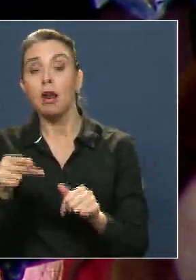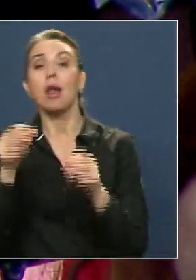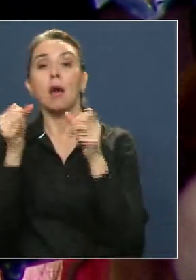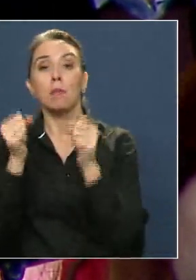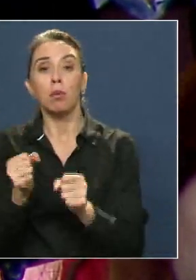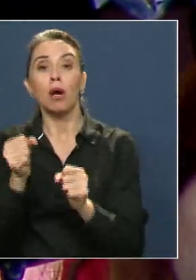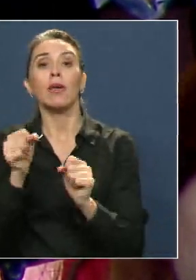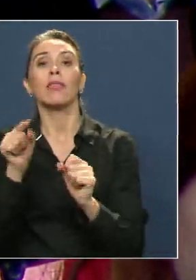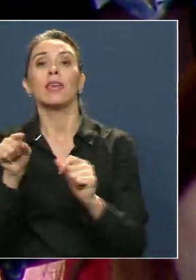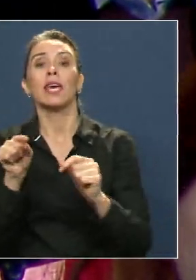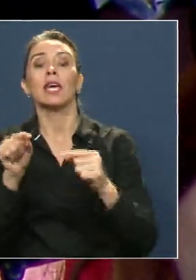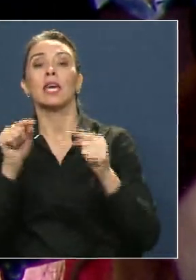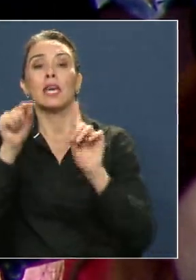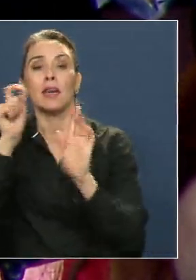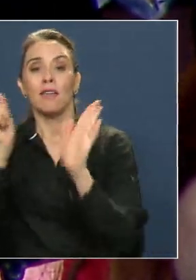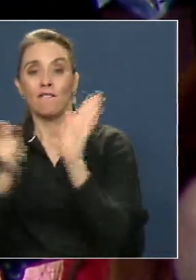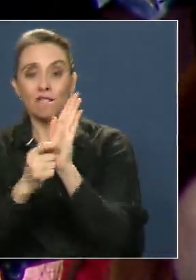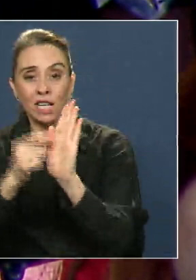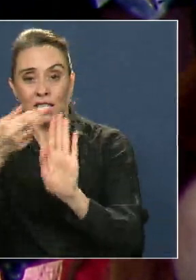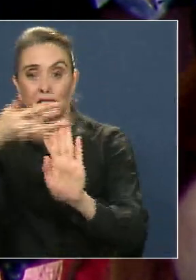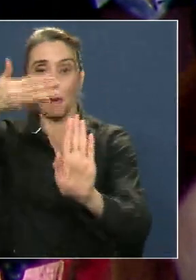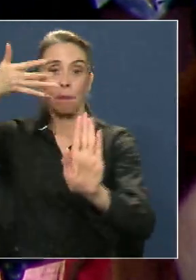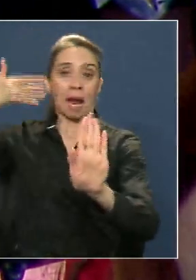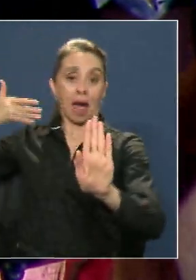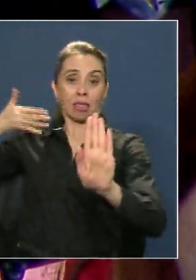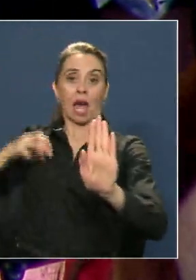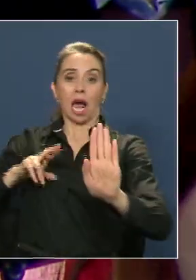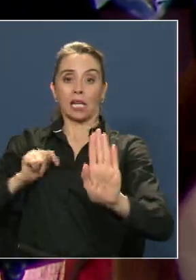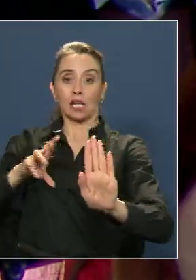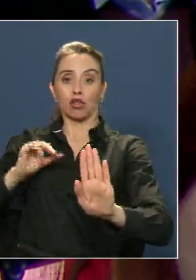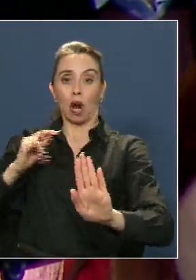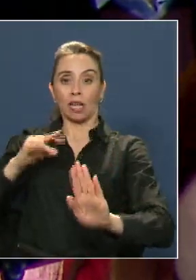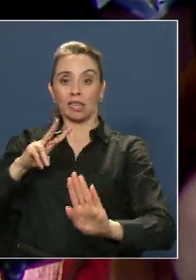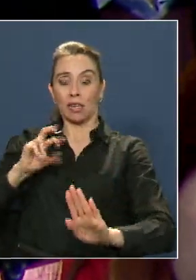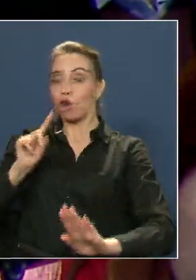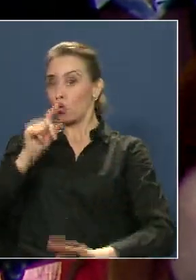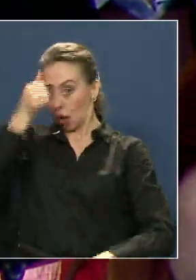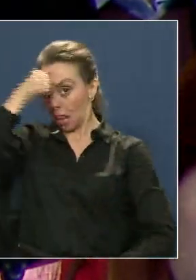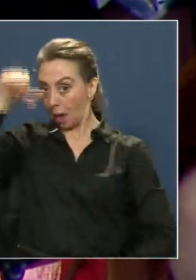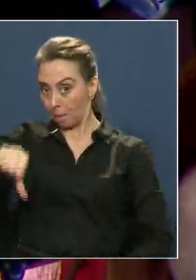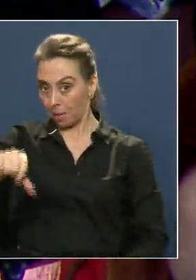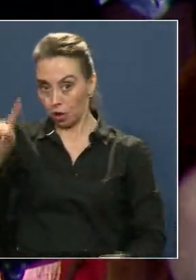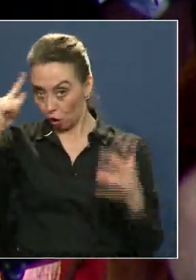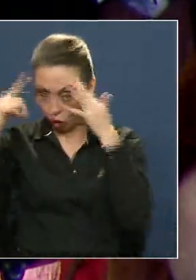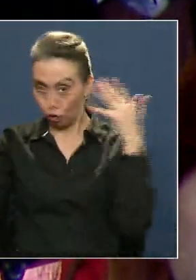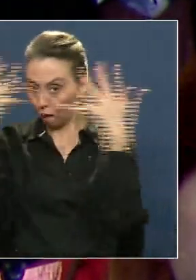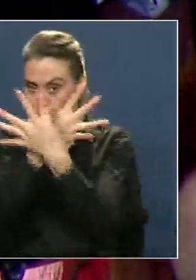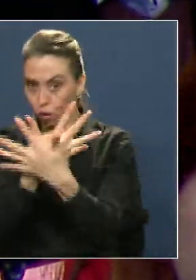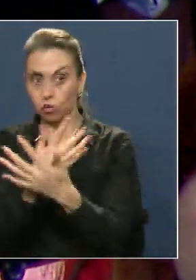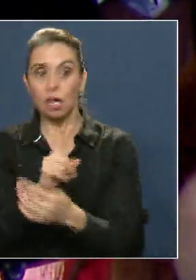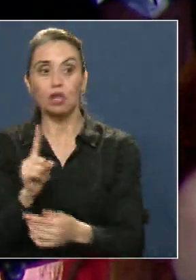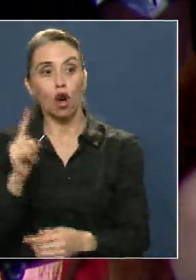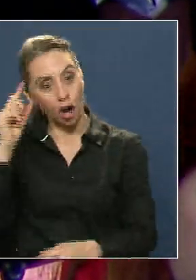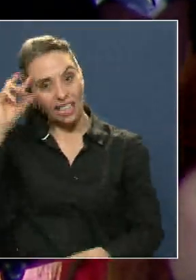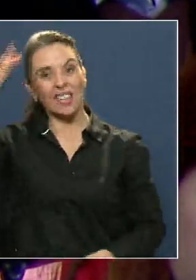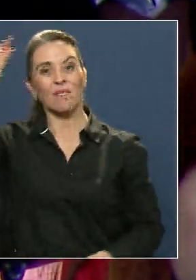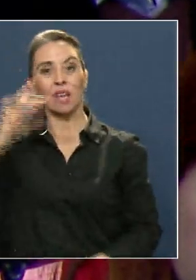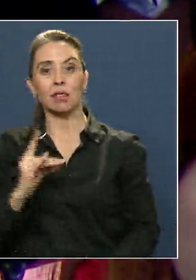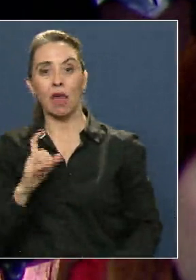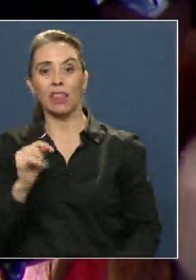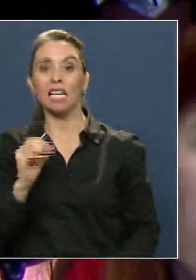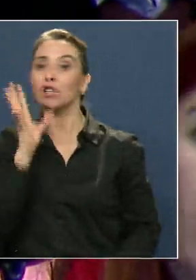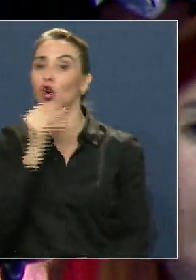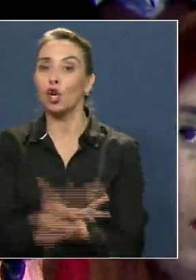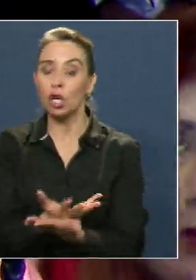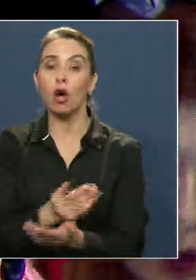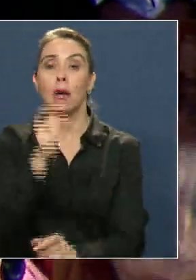que lo retroactivo, por supuesto, no vaya a ser la pena, ¿no? Que no se vaya a confundir. Acá no estamos tratando de inventar delitos que no existían. Las